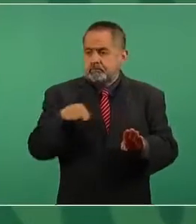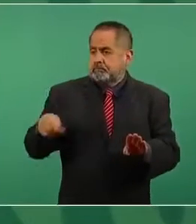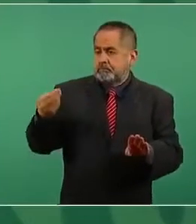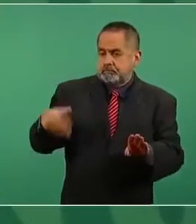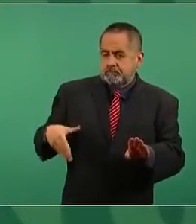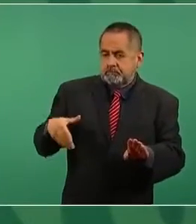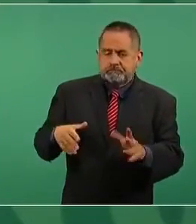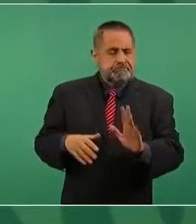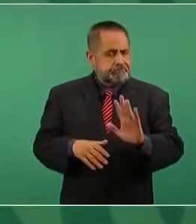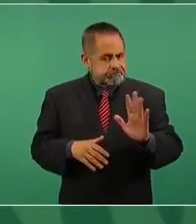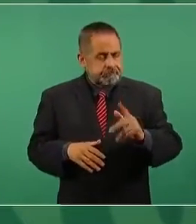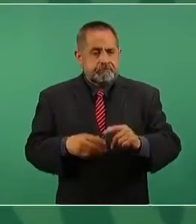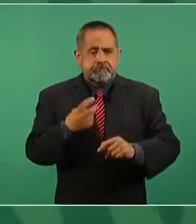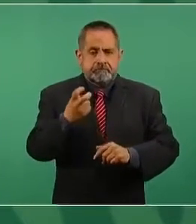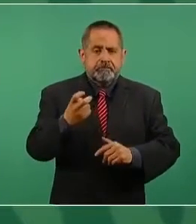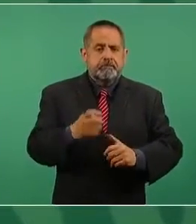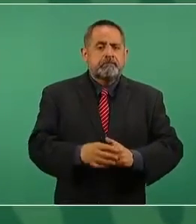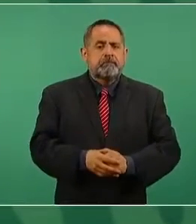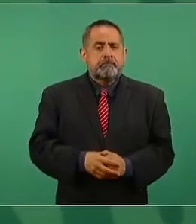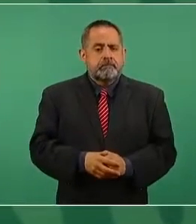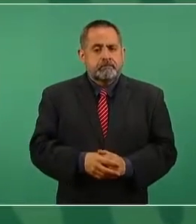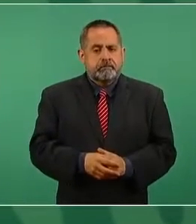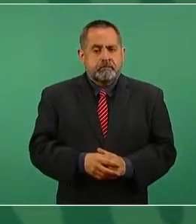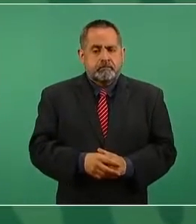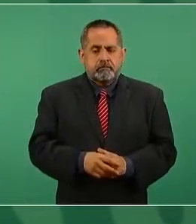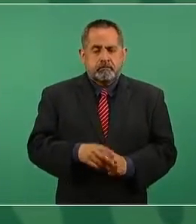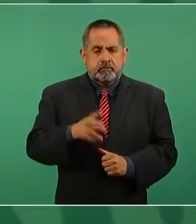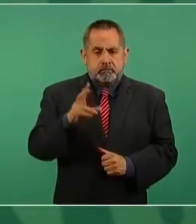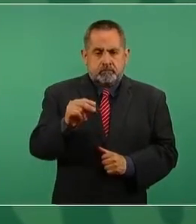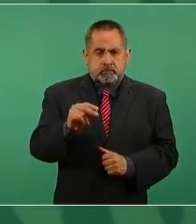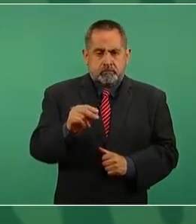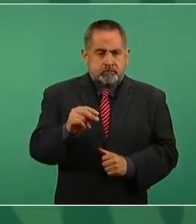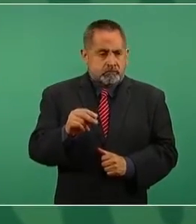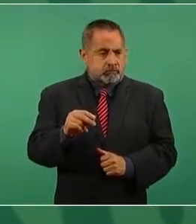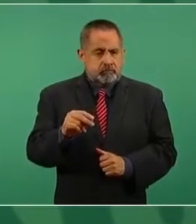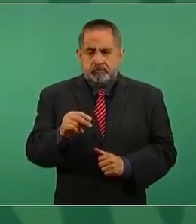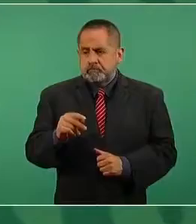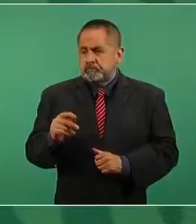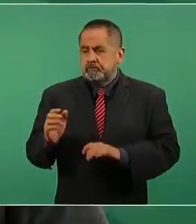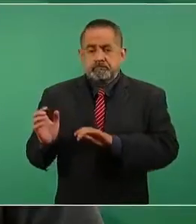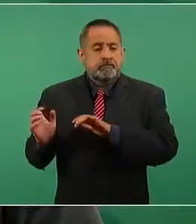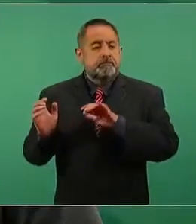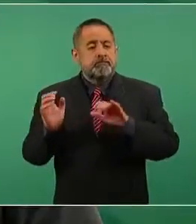Sin embargo, no por la inversión, no por los empleos,